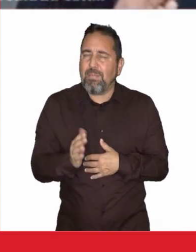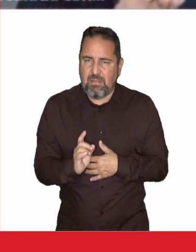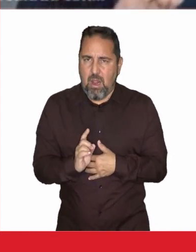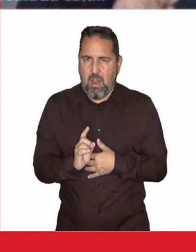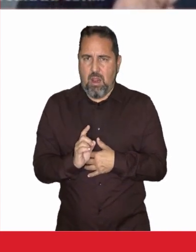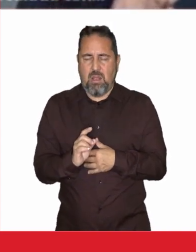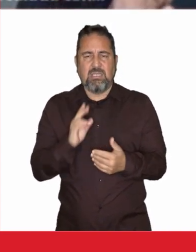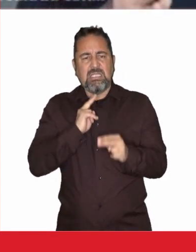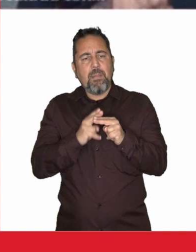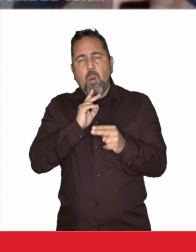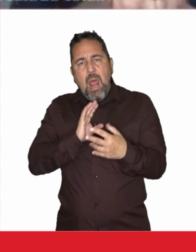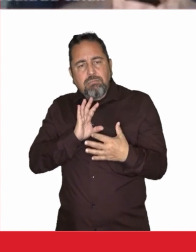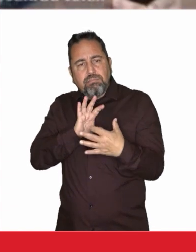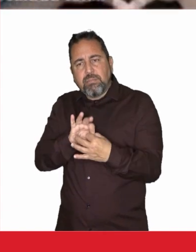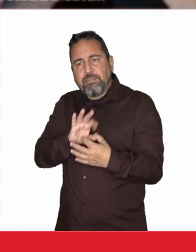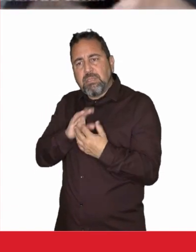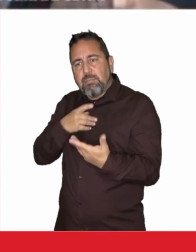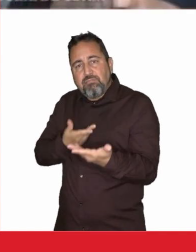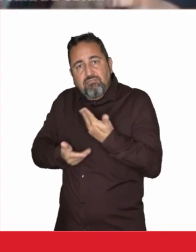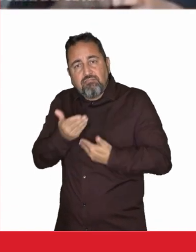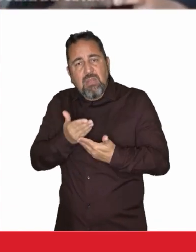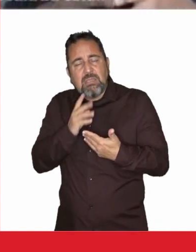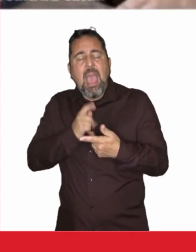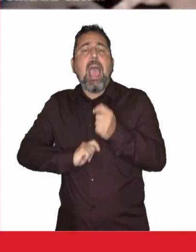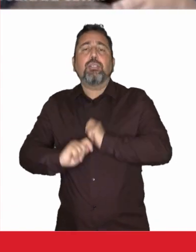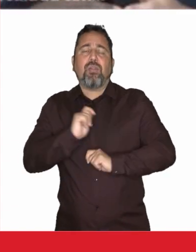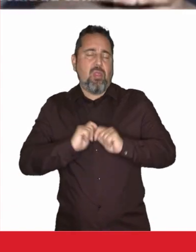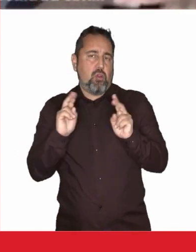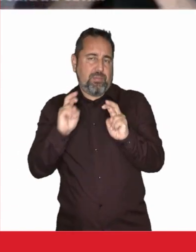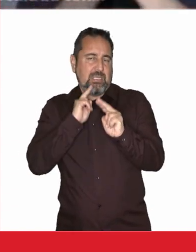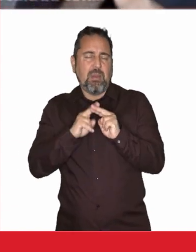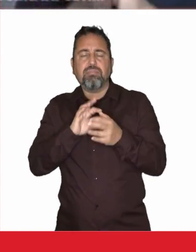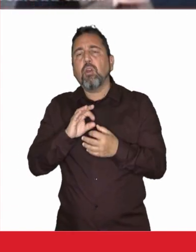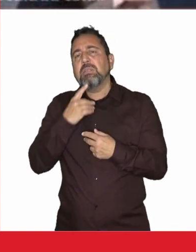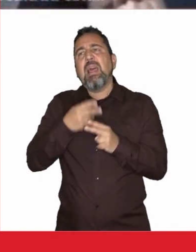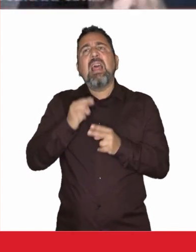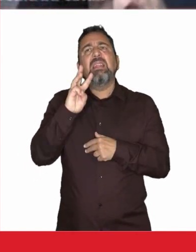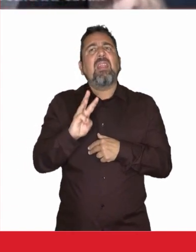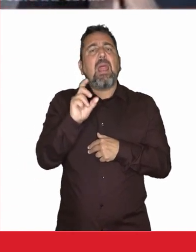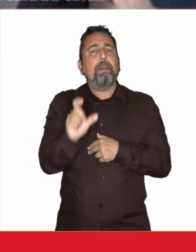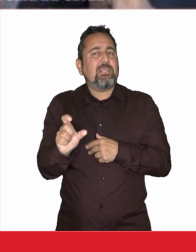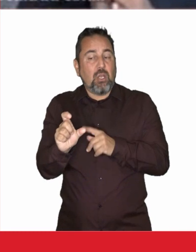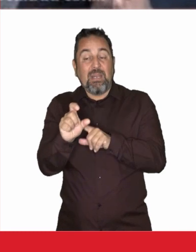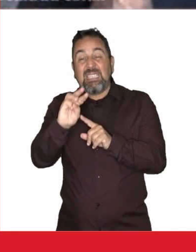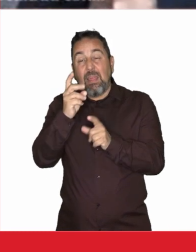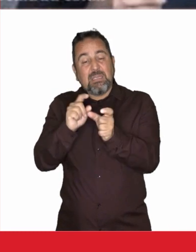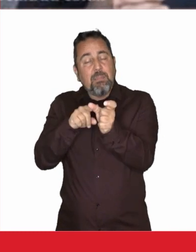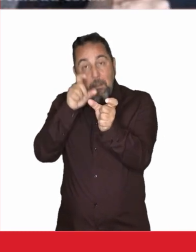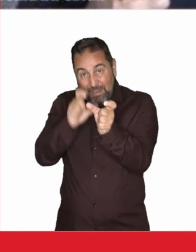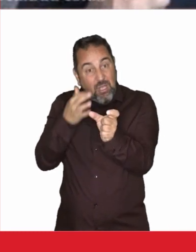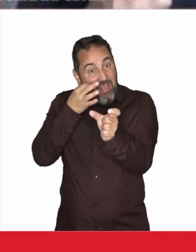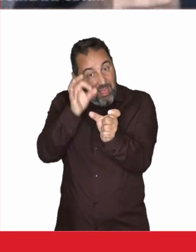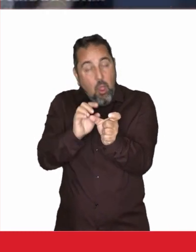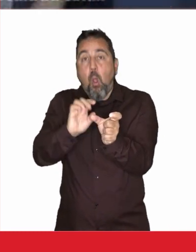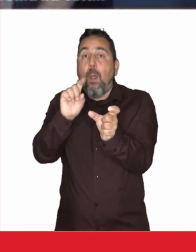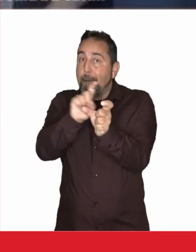lo fundamental es que son asociaciones que establecemos con terceras personas, que pueden ser personas u